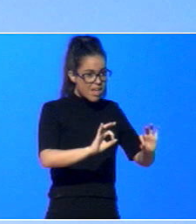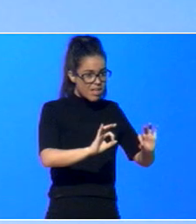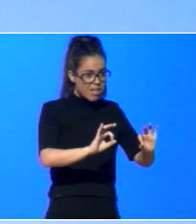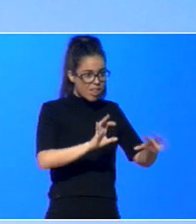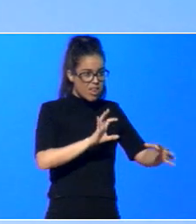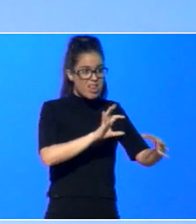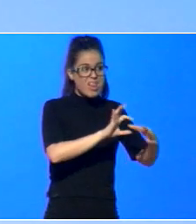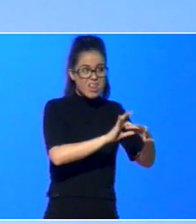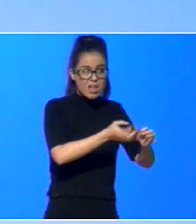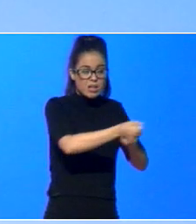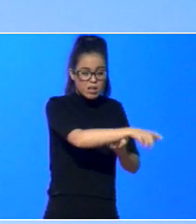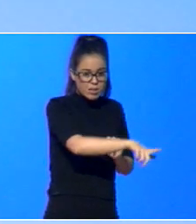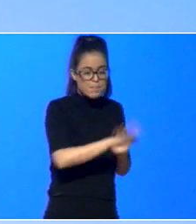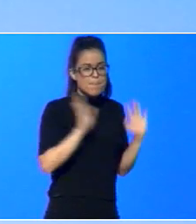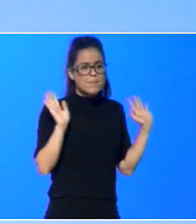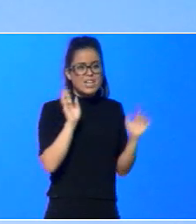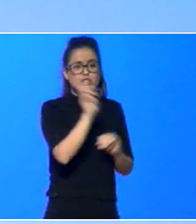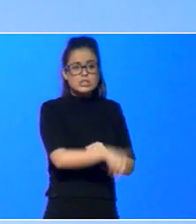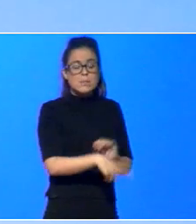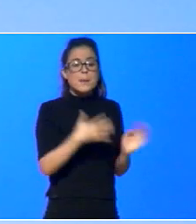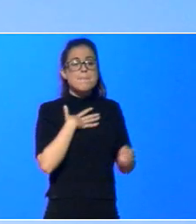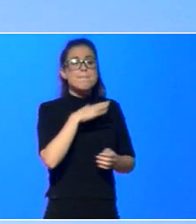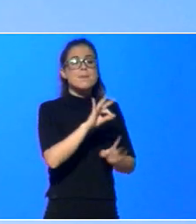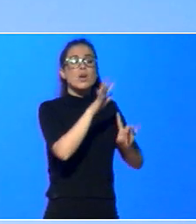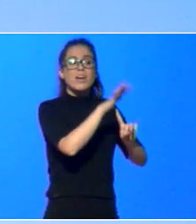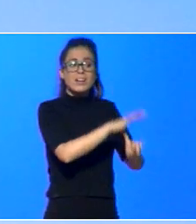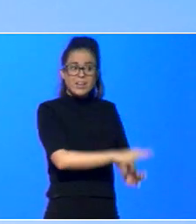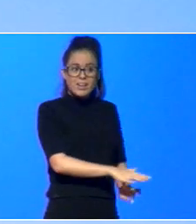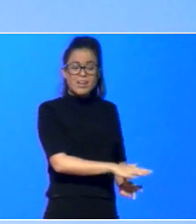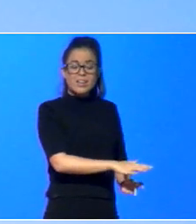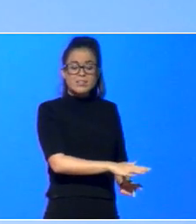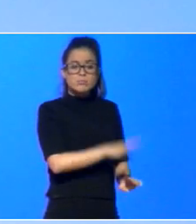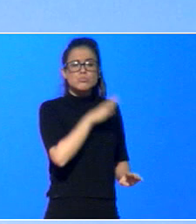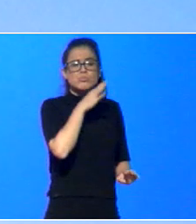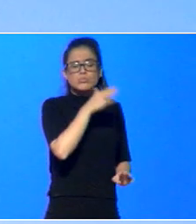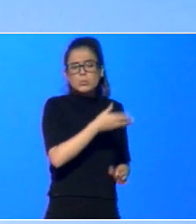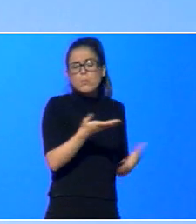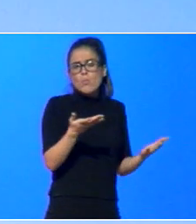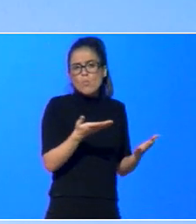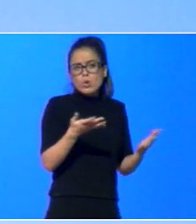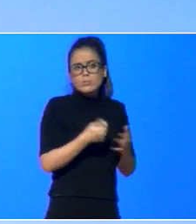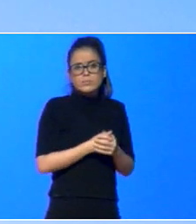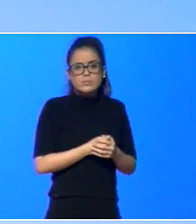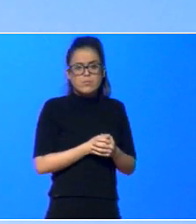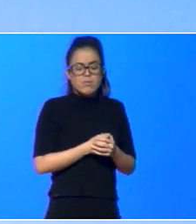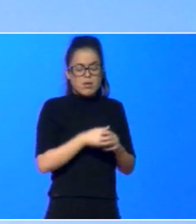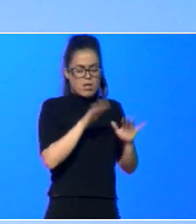pero también puede ser un modelo de discrimine que discrimina porque sitúa